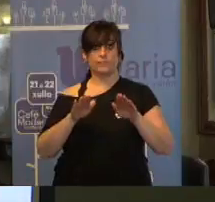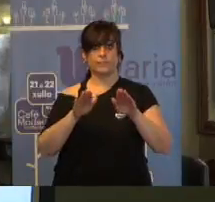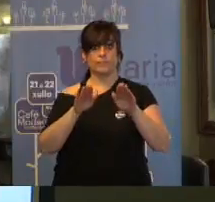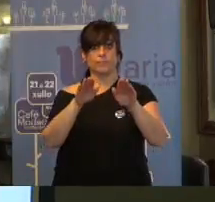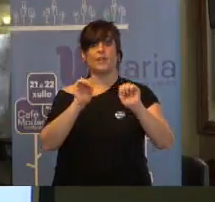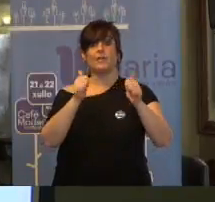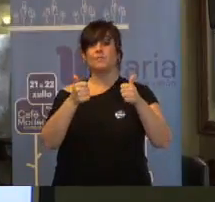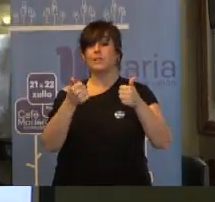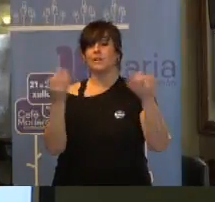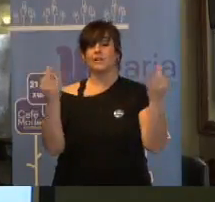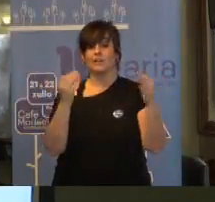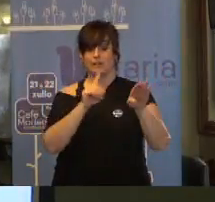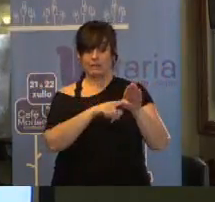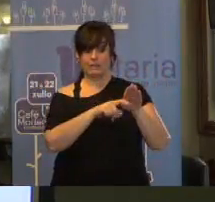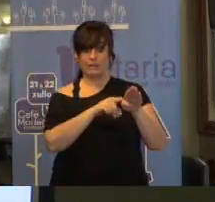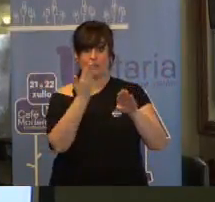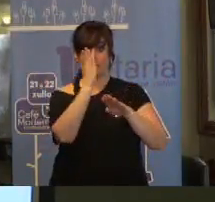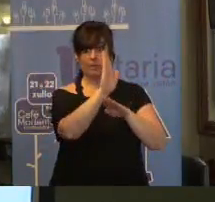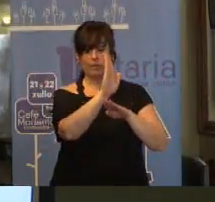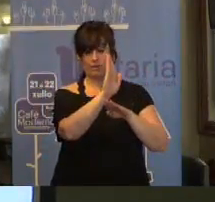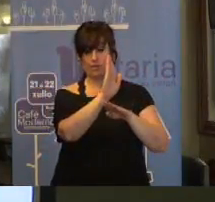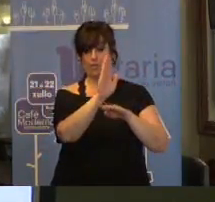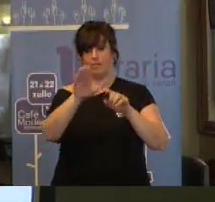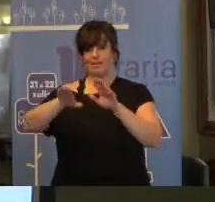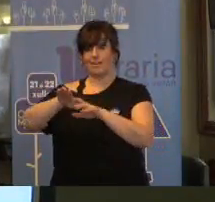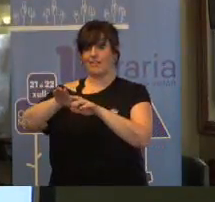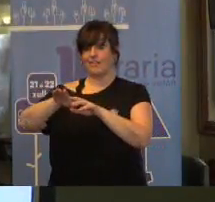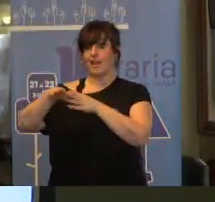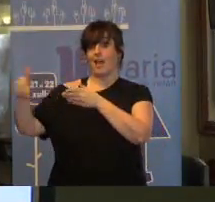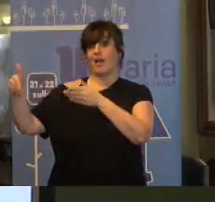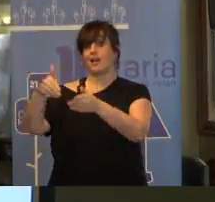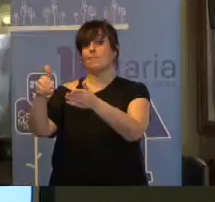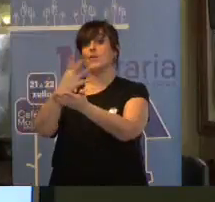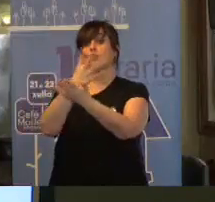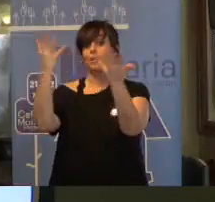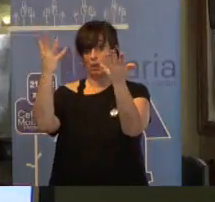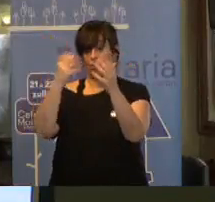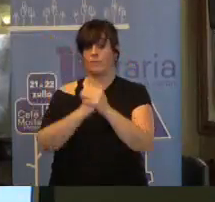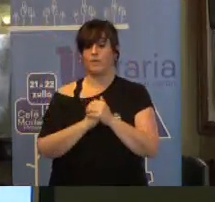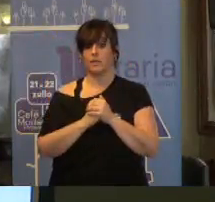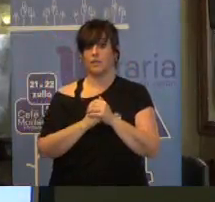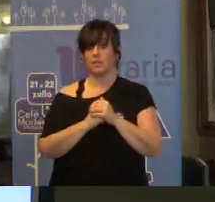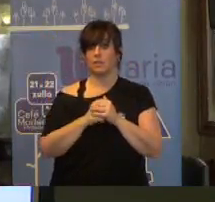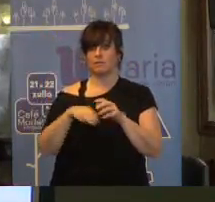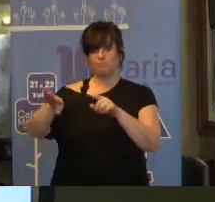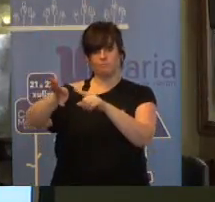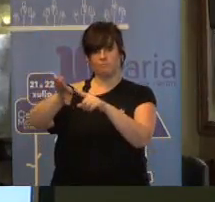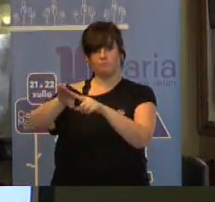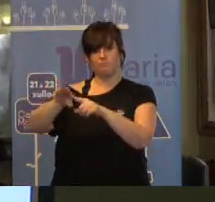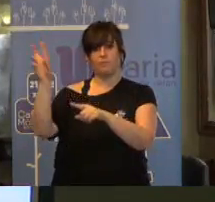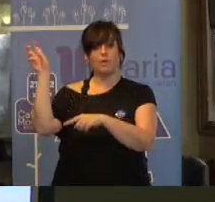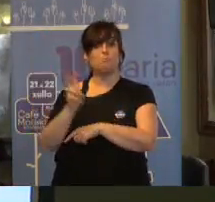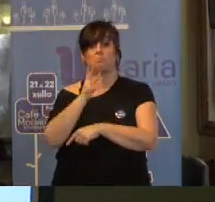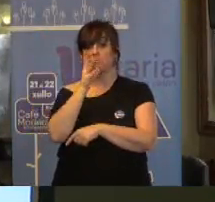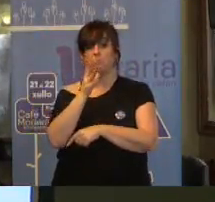marcha pois, o que se chama Camiño 19, que é consecuencia pois, de un análise, un